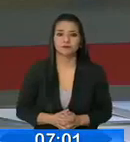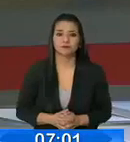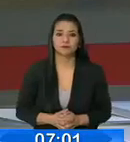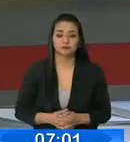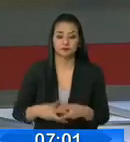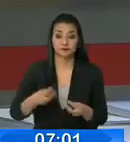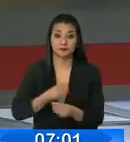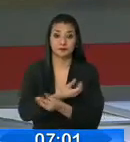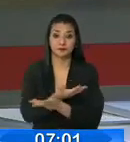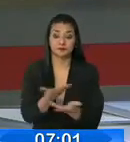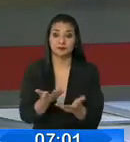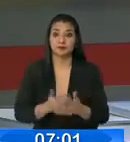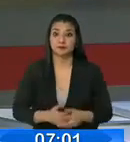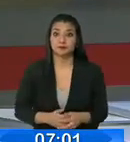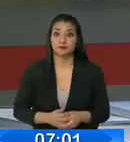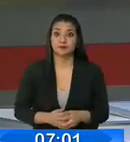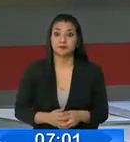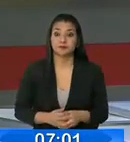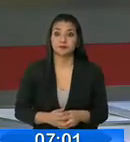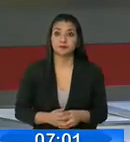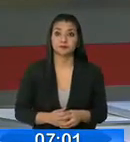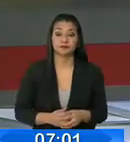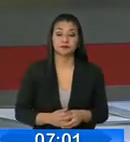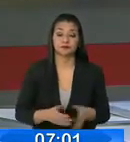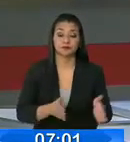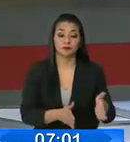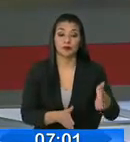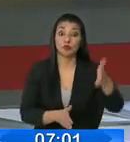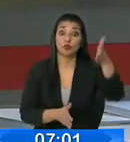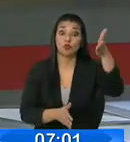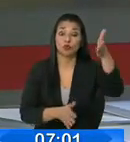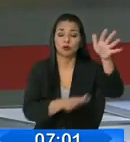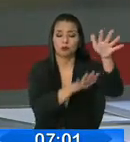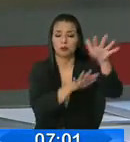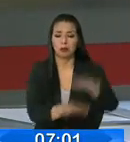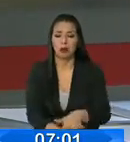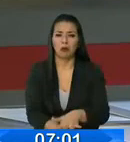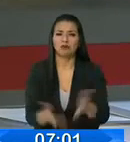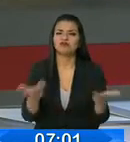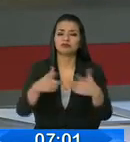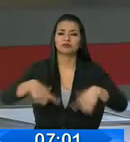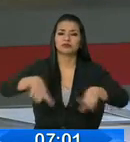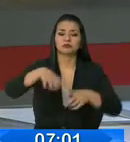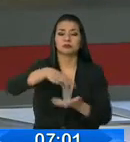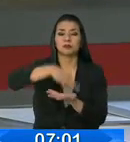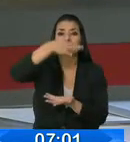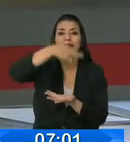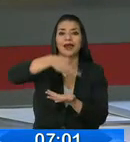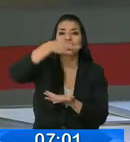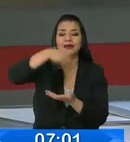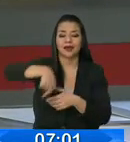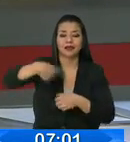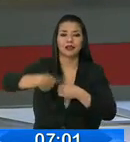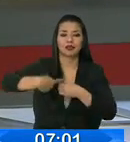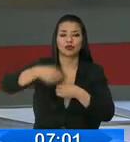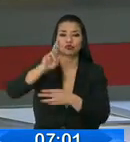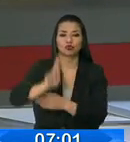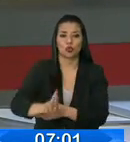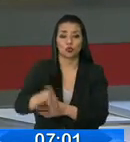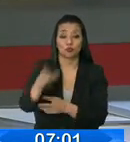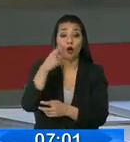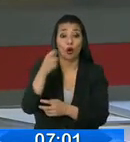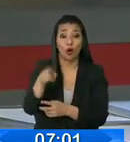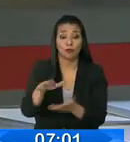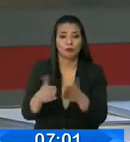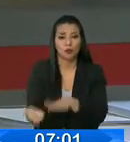Vamos a contar ahora que el colapso de un muro en el sector de la Magdalena, en el sur de Quito, cobró la vida de un hombre de 43 años de edad y otro resultó con